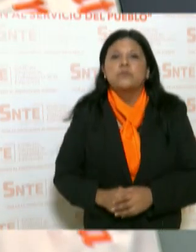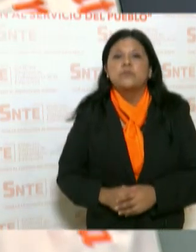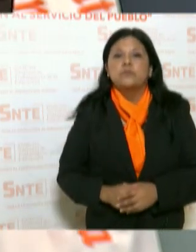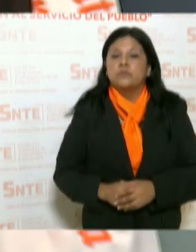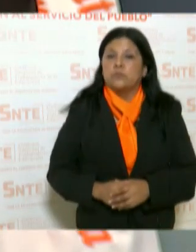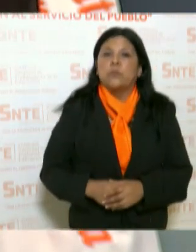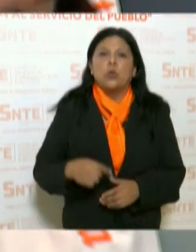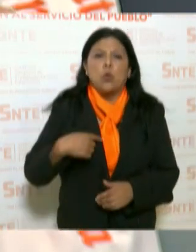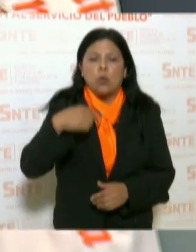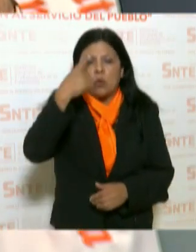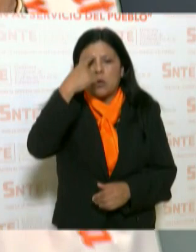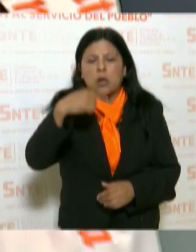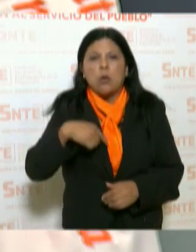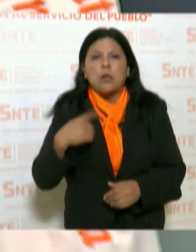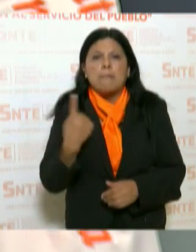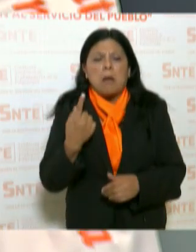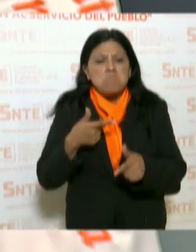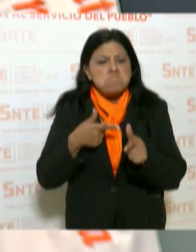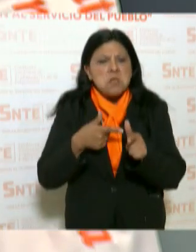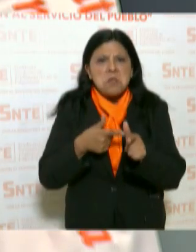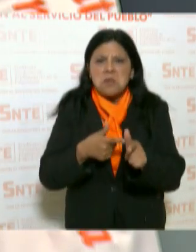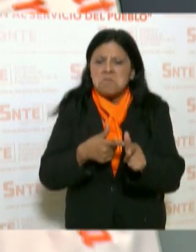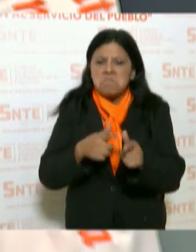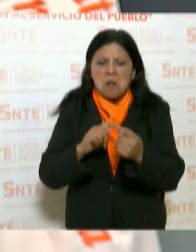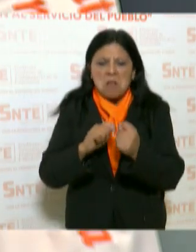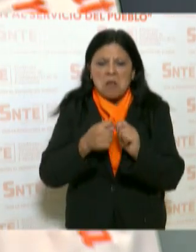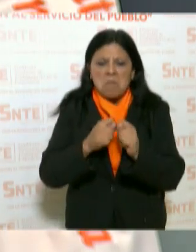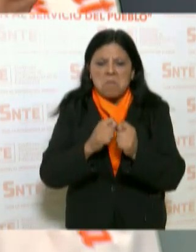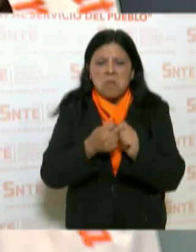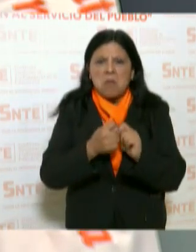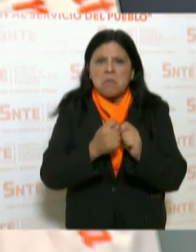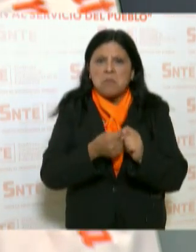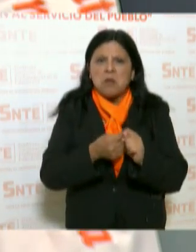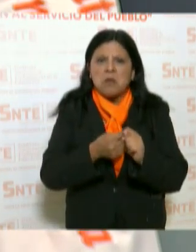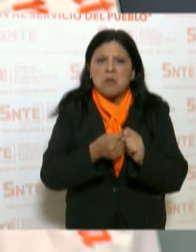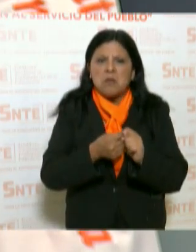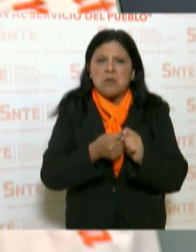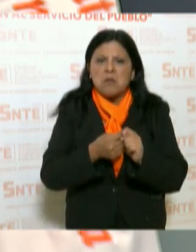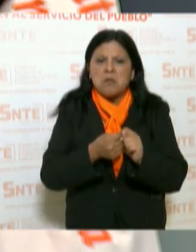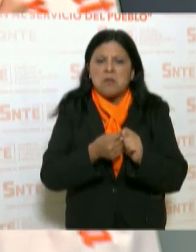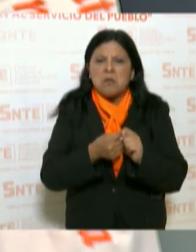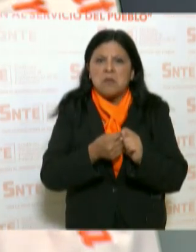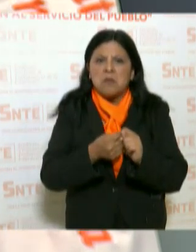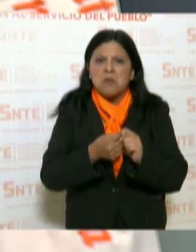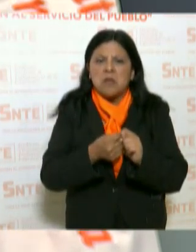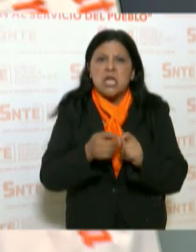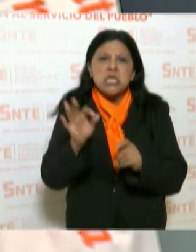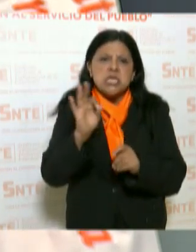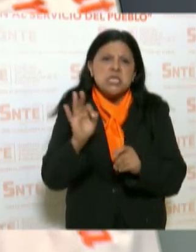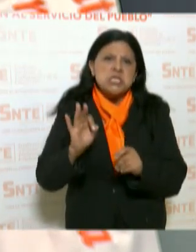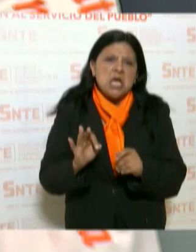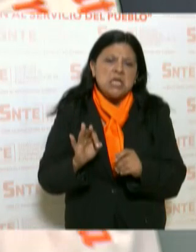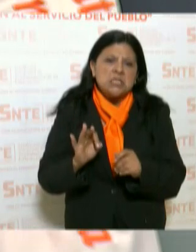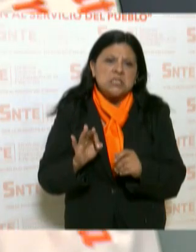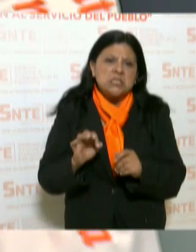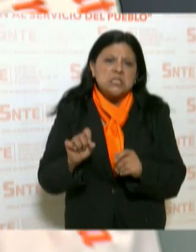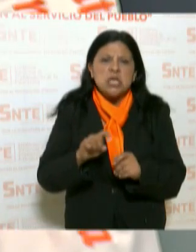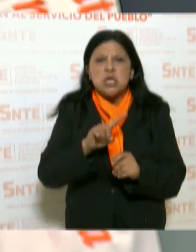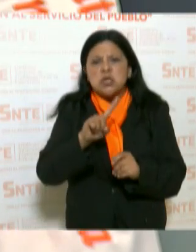Yo creo que va a continuar la transformación y a lo mejor le vamos a dejar a quien venga al